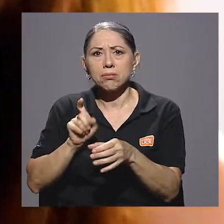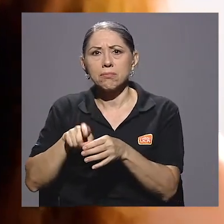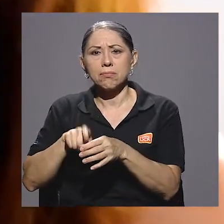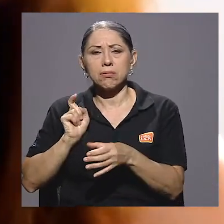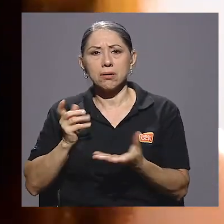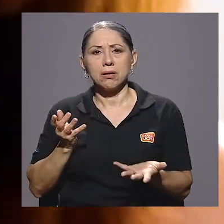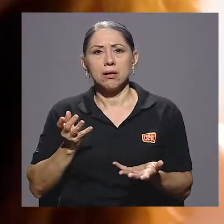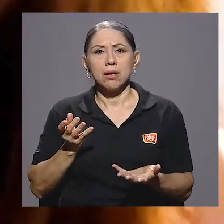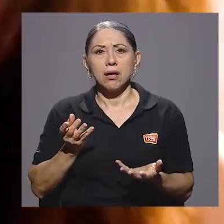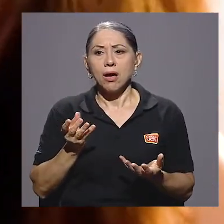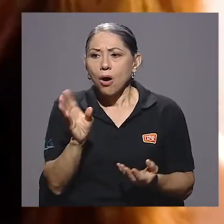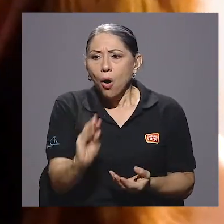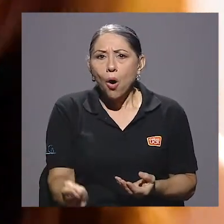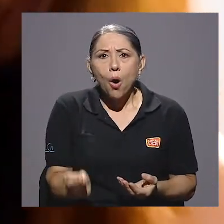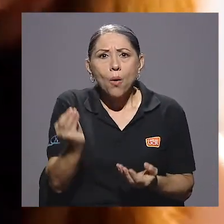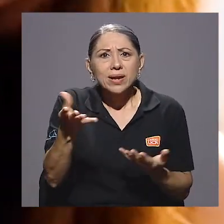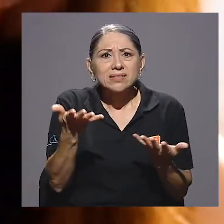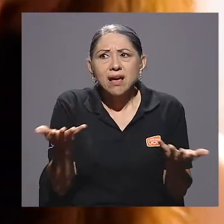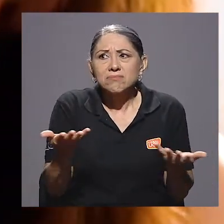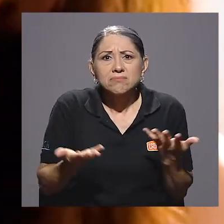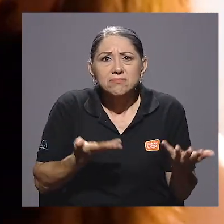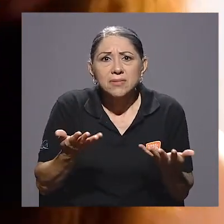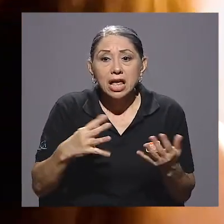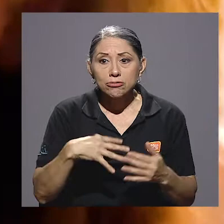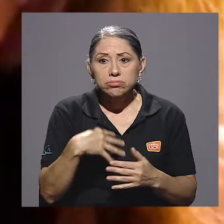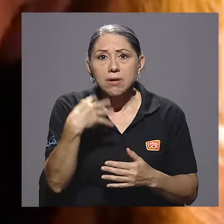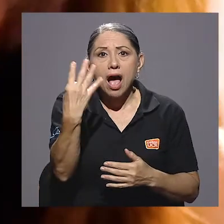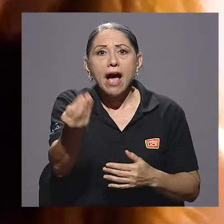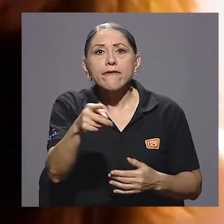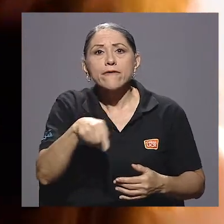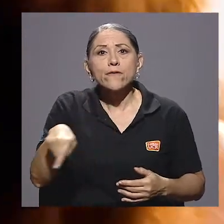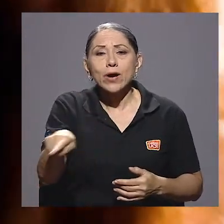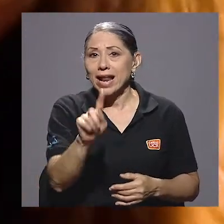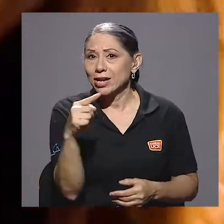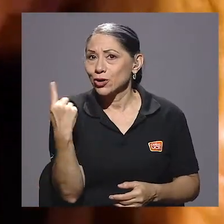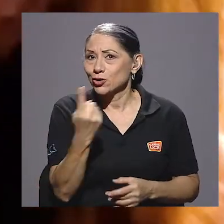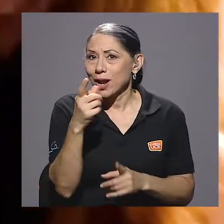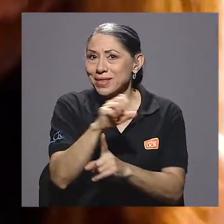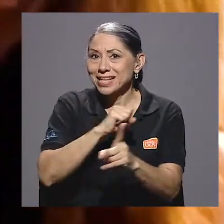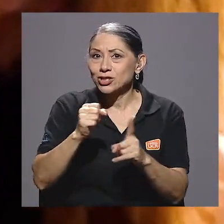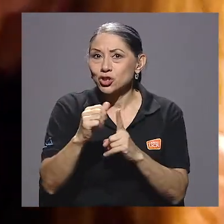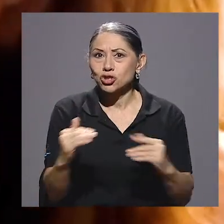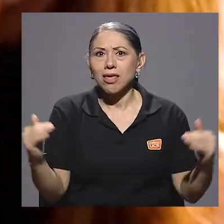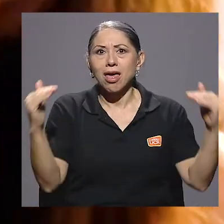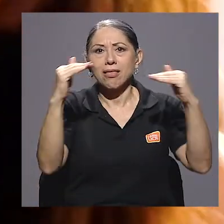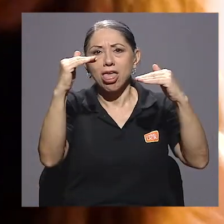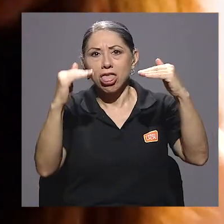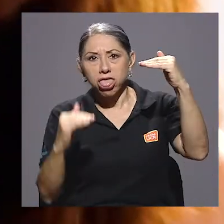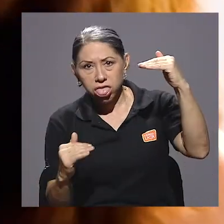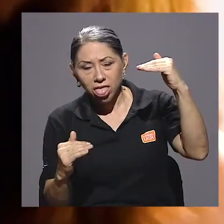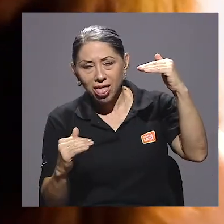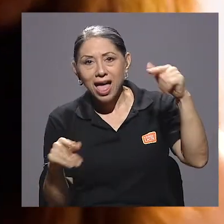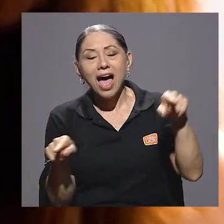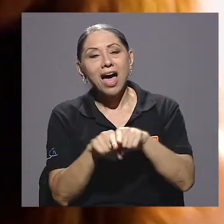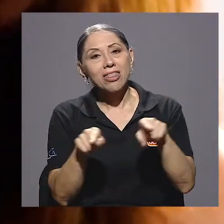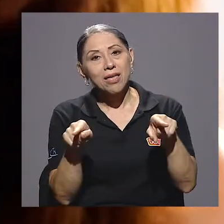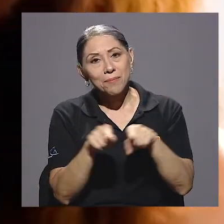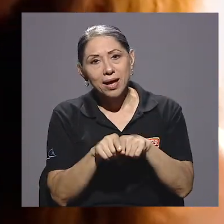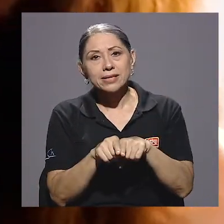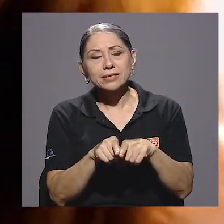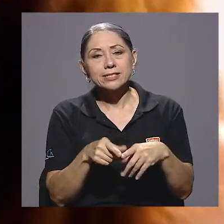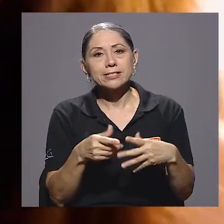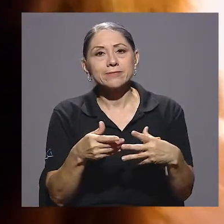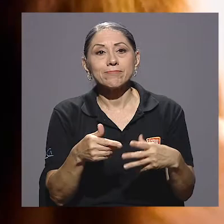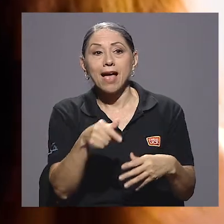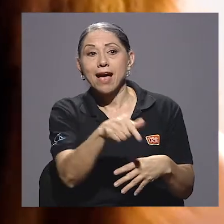ocurrir, muchos de esos jóvenes se van a salir del sistema y afuera no solamente está esa sociedad más desigual, sino que además